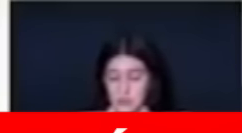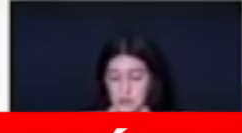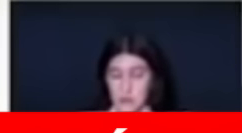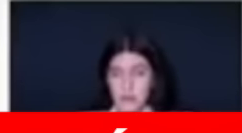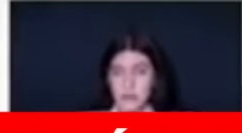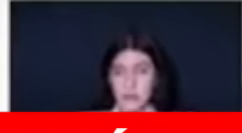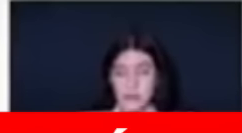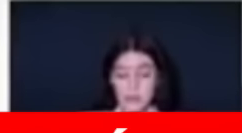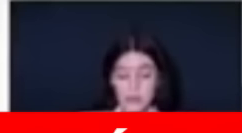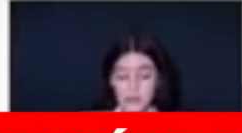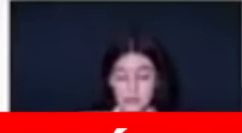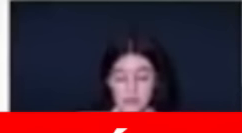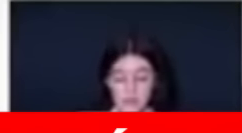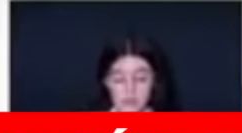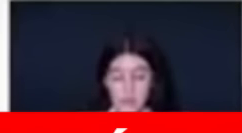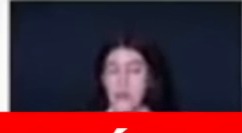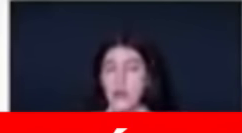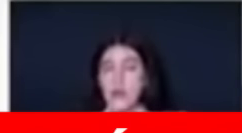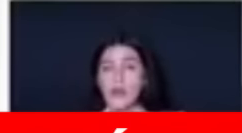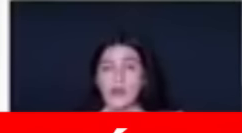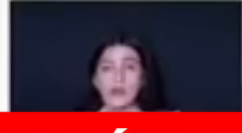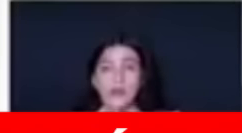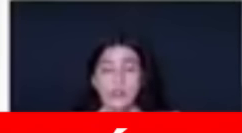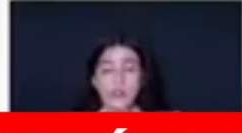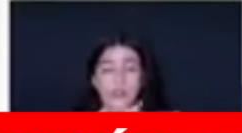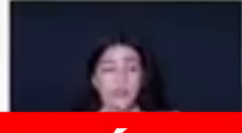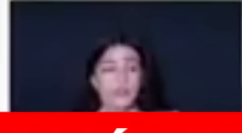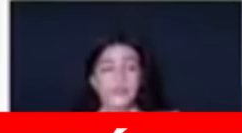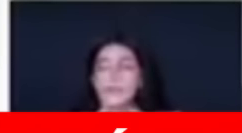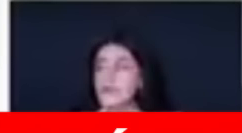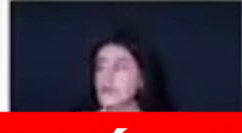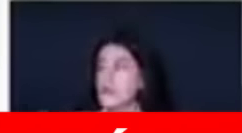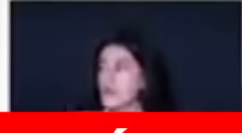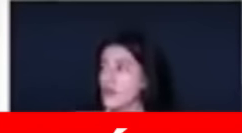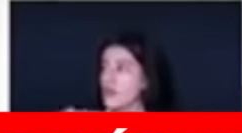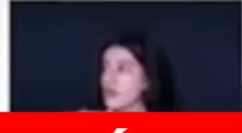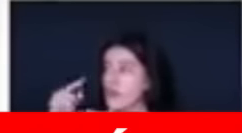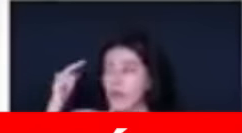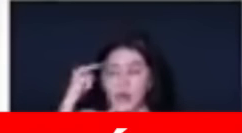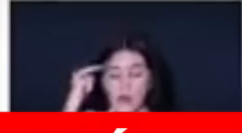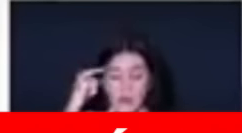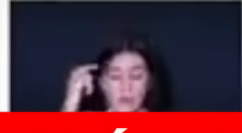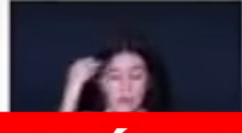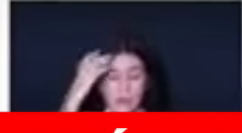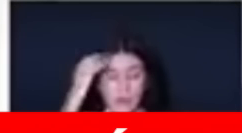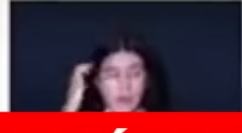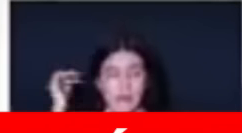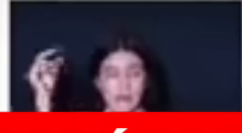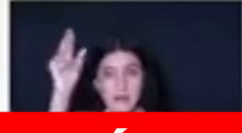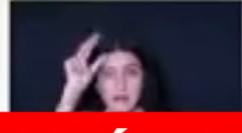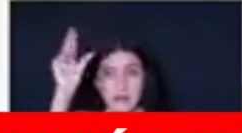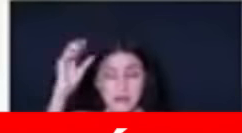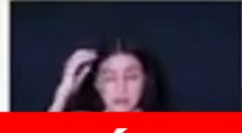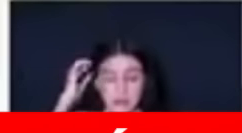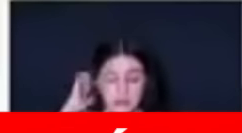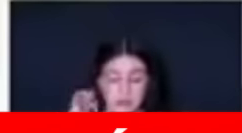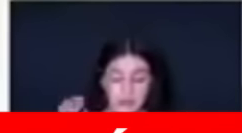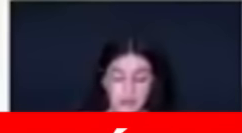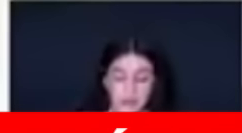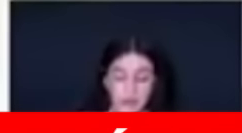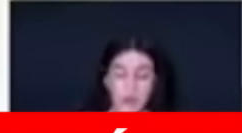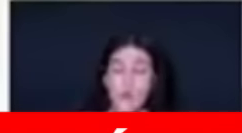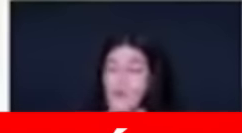Hay quien dice, yo también lo pensé, y creo que muchos lo pueden seguir pensando.